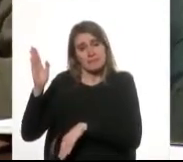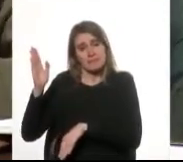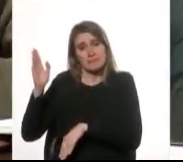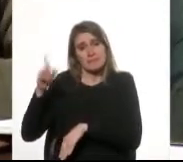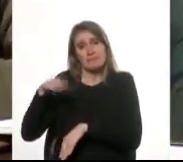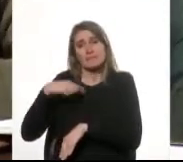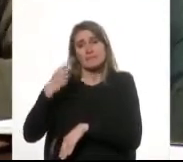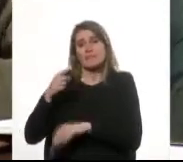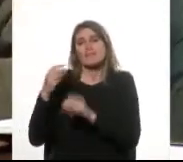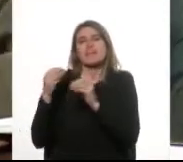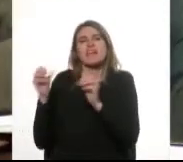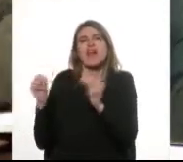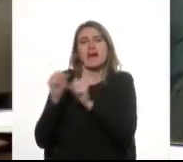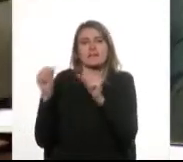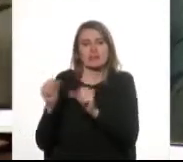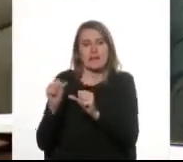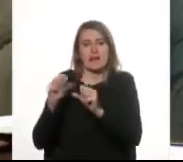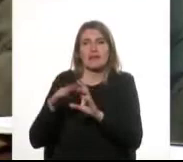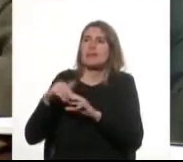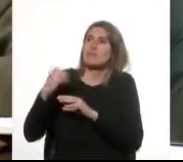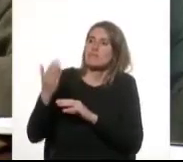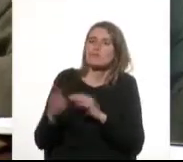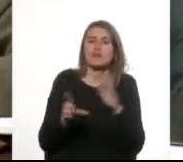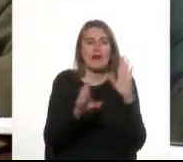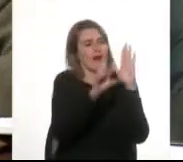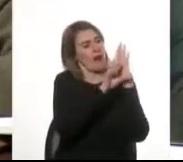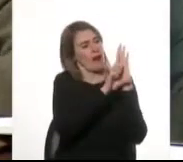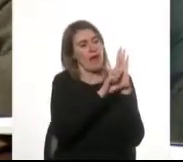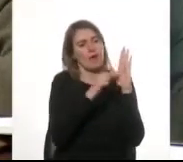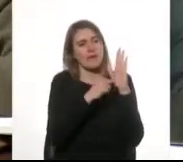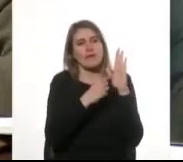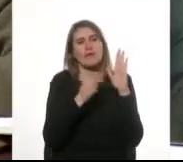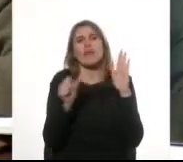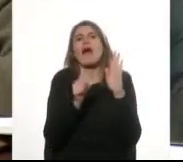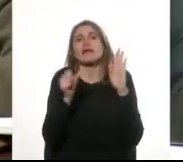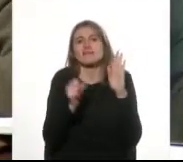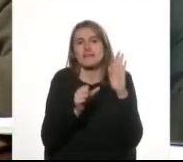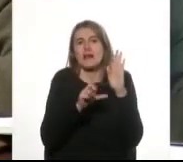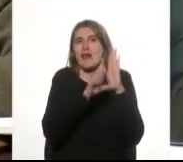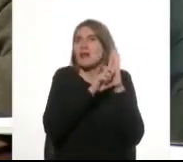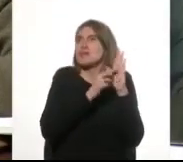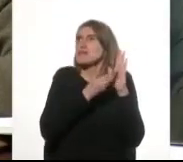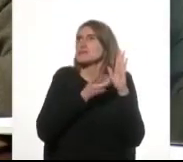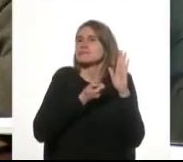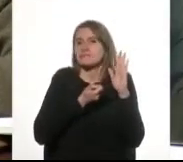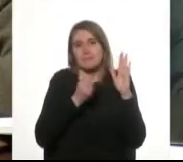el qué hacer en el marco de la legalidad era toda una aventura.